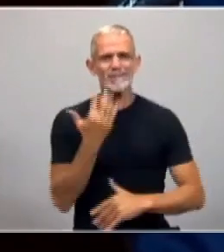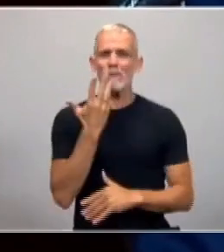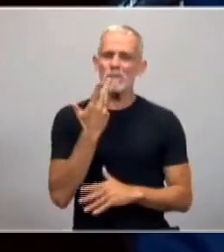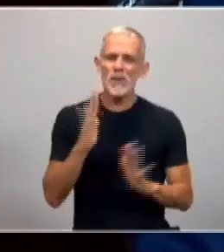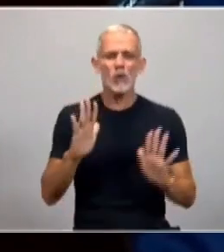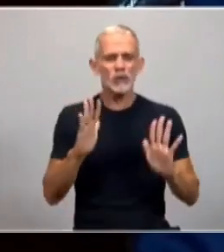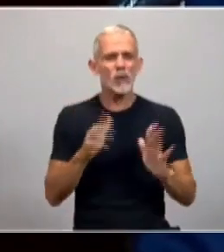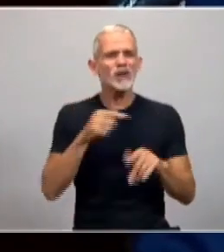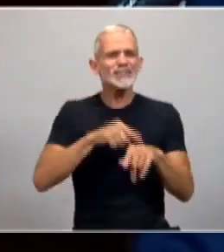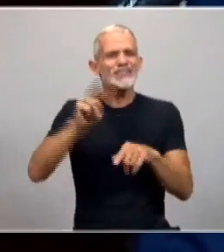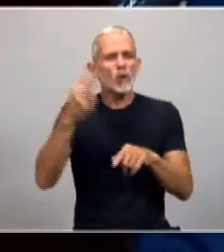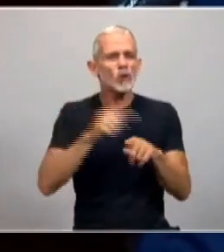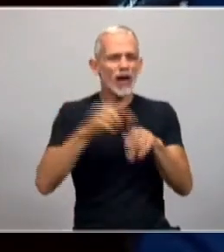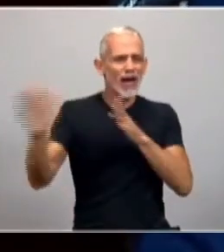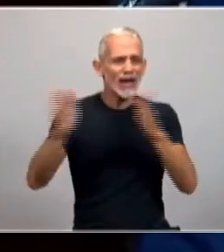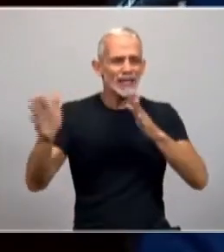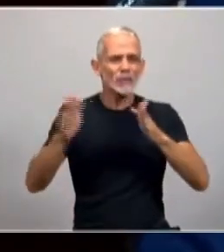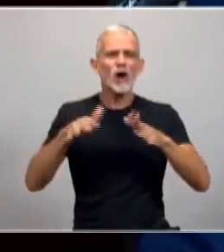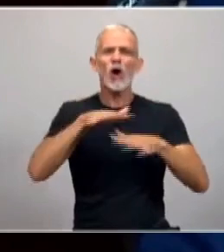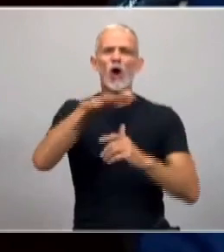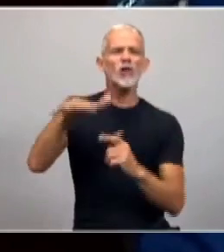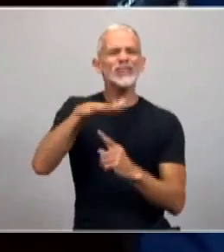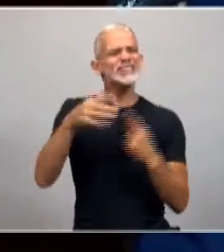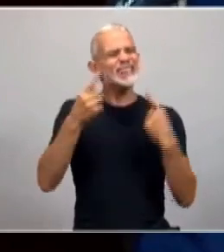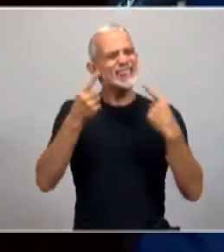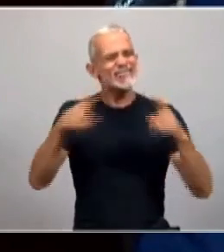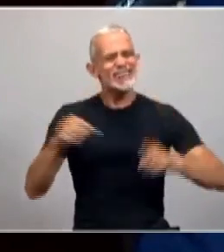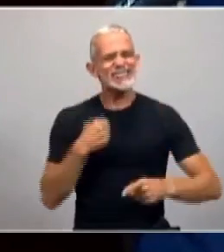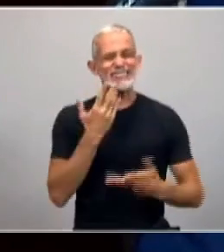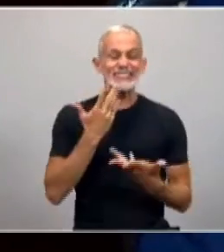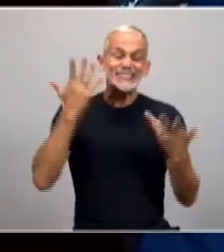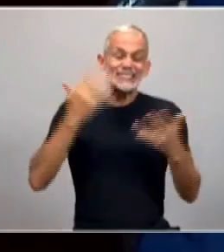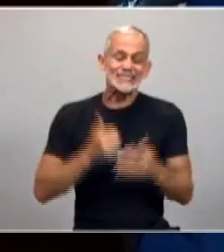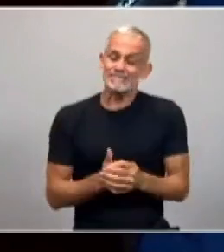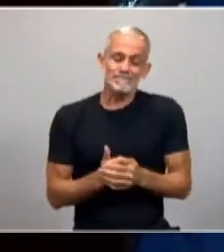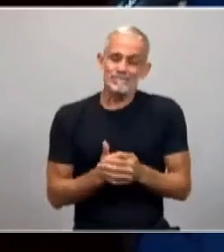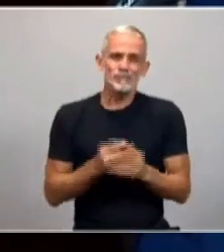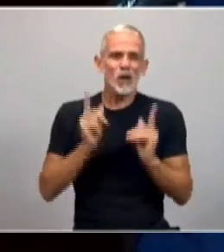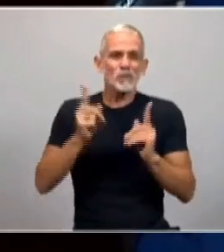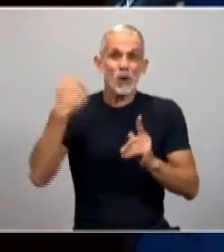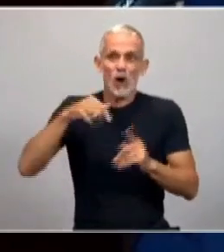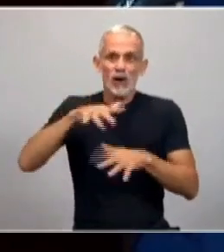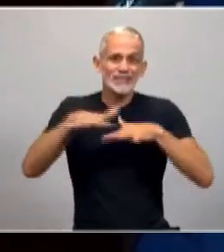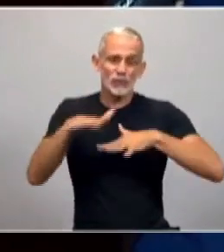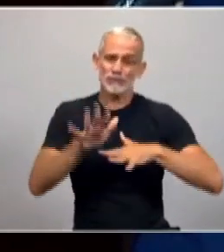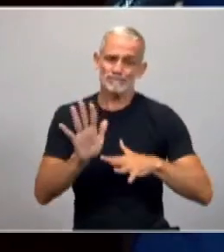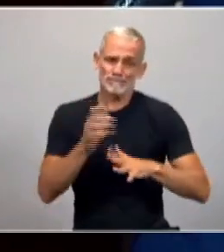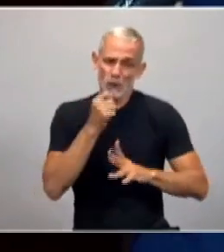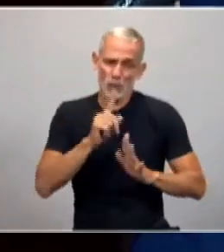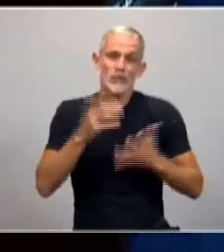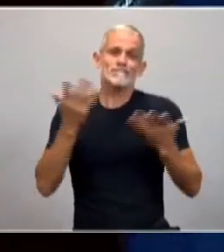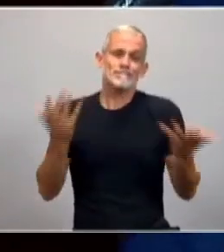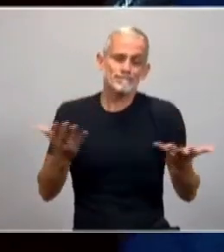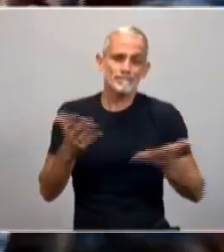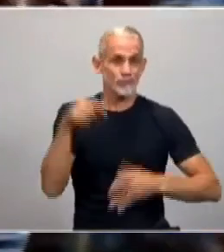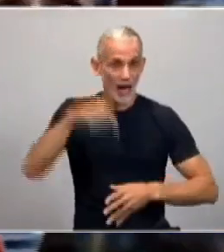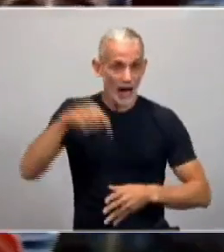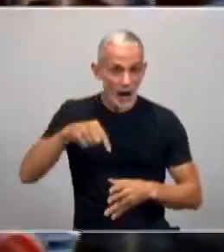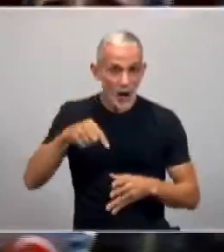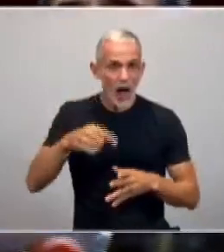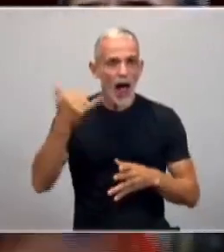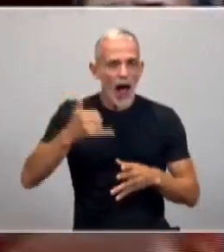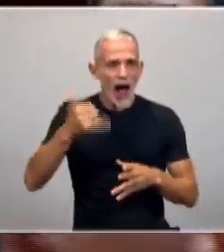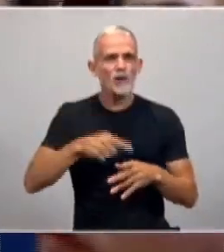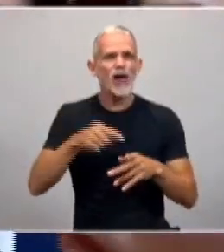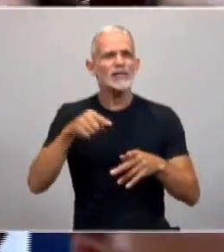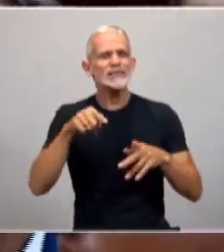esta segunda etapa en un contexto completamente diferente al que atravesamos. Estamos pasando